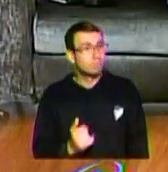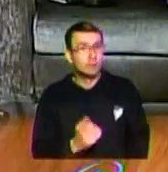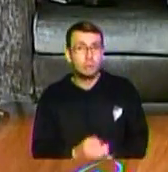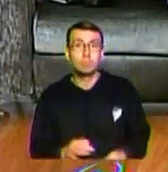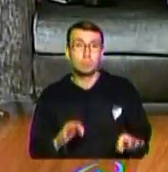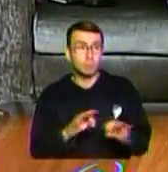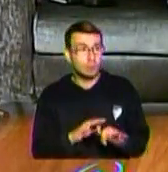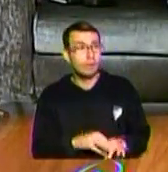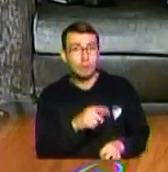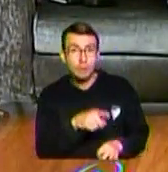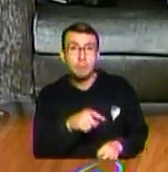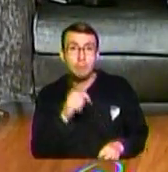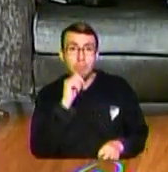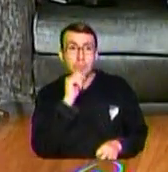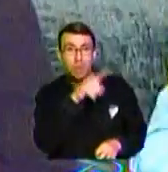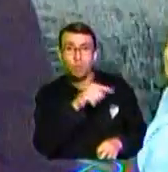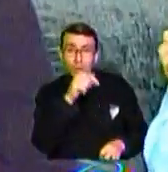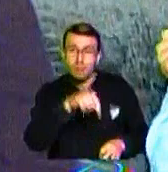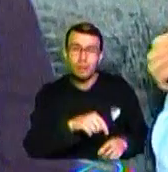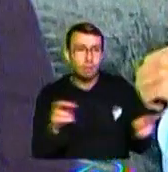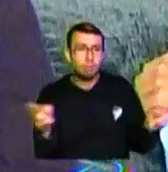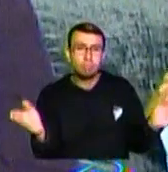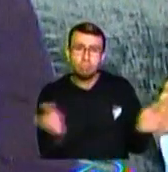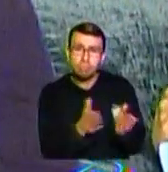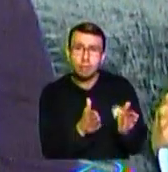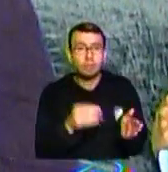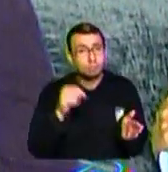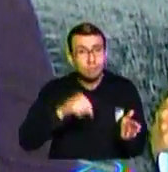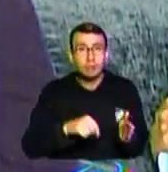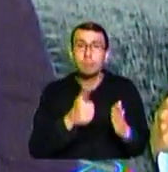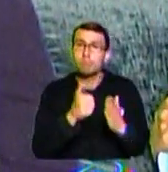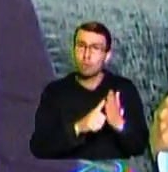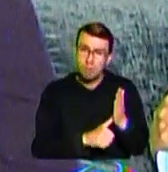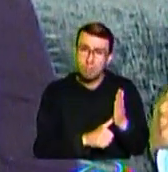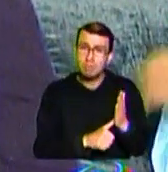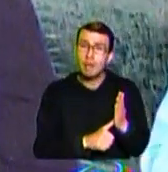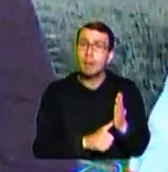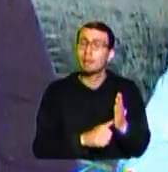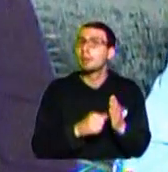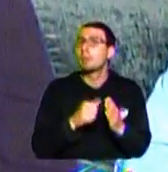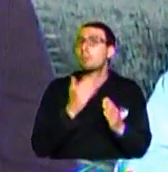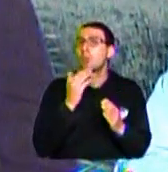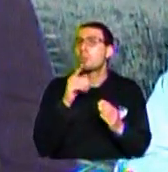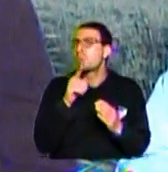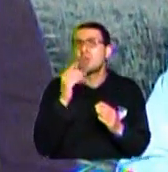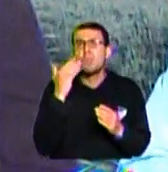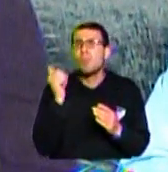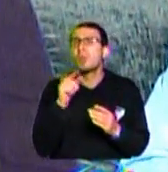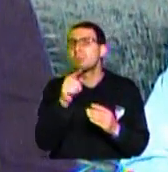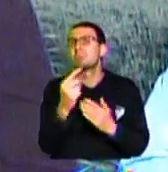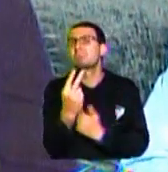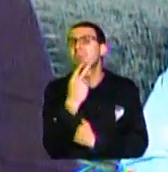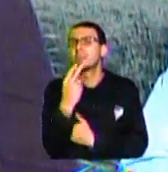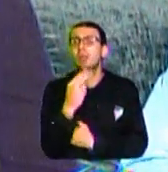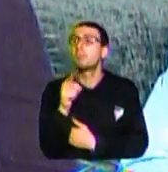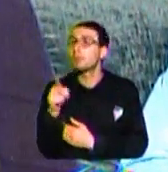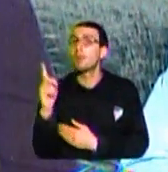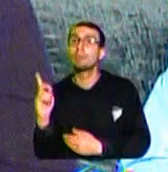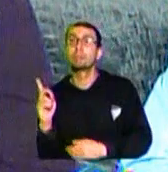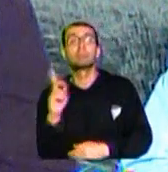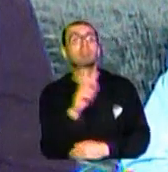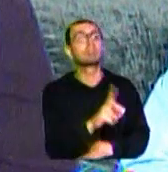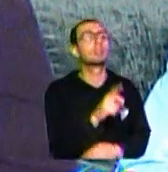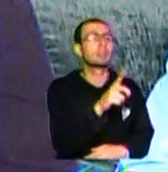pregunta con que cerramos hoy el programa, porque seguramente usted, señora, le podrá referir lo mismo